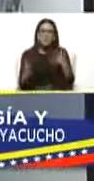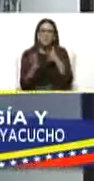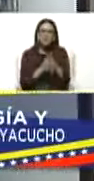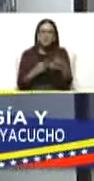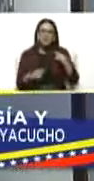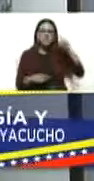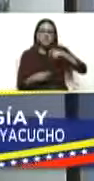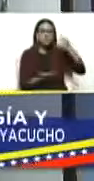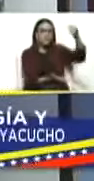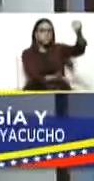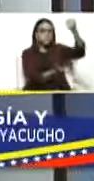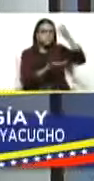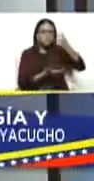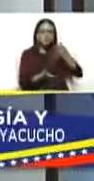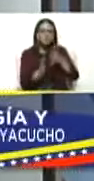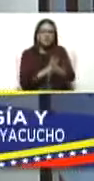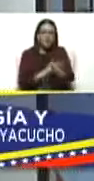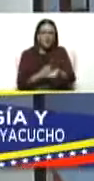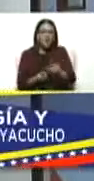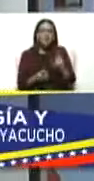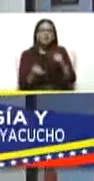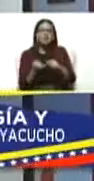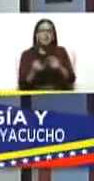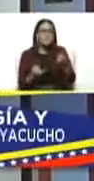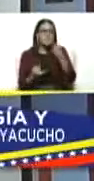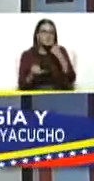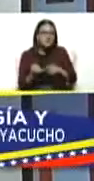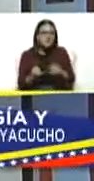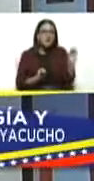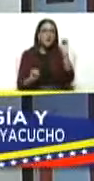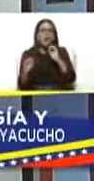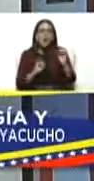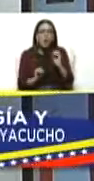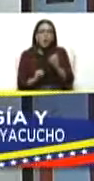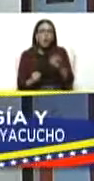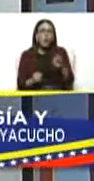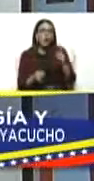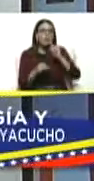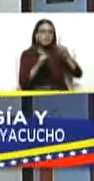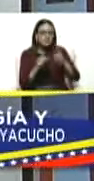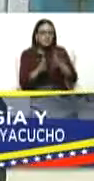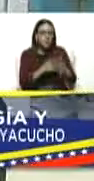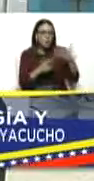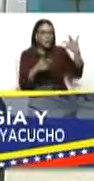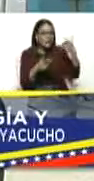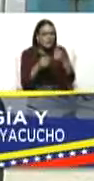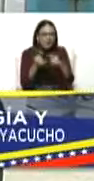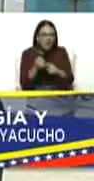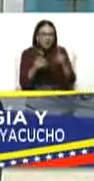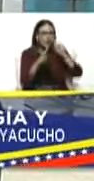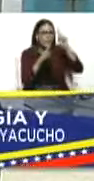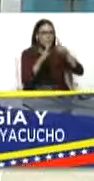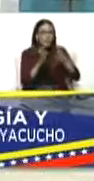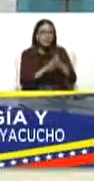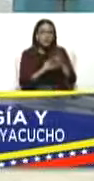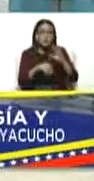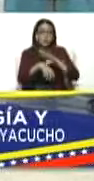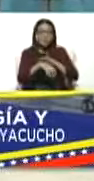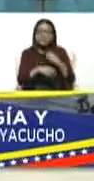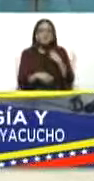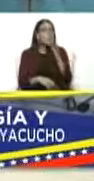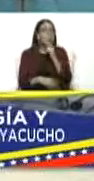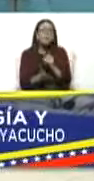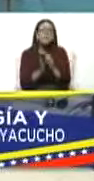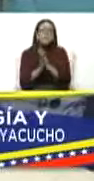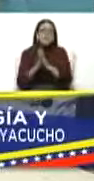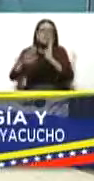en Amazonas, enviar suministros al interior. Y no me recibió con muy buena cara, ¿no?, en ese momento. Pero después lo único que me dijo era